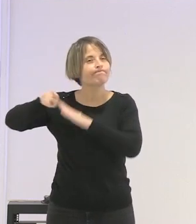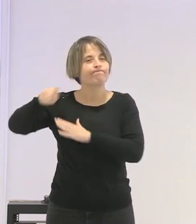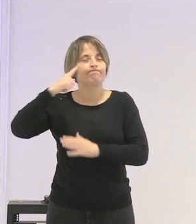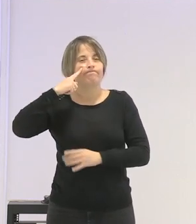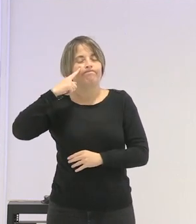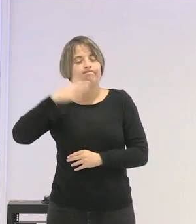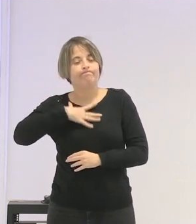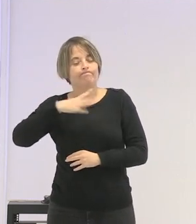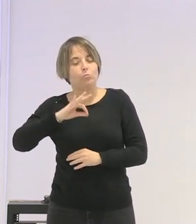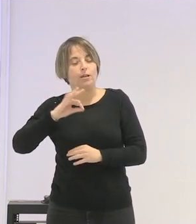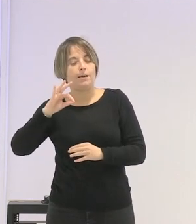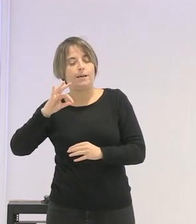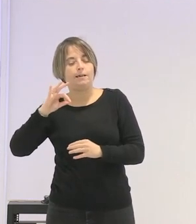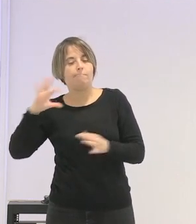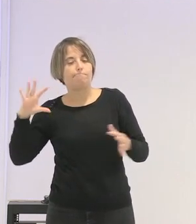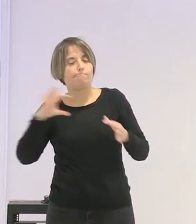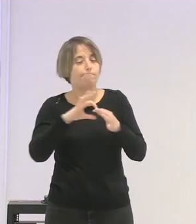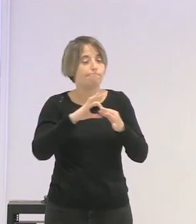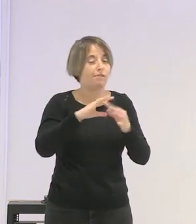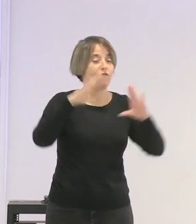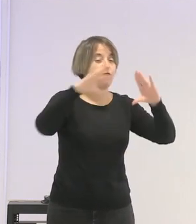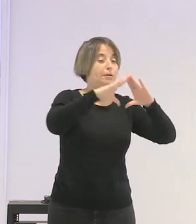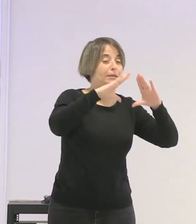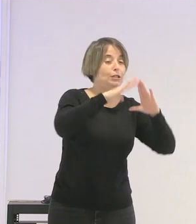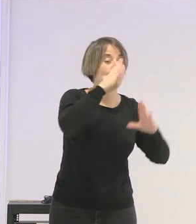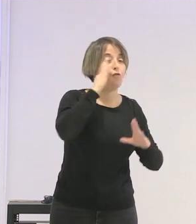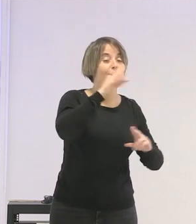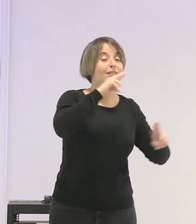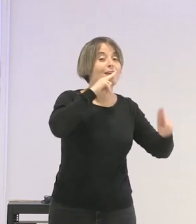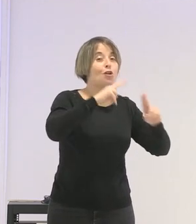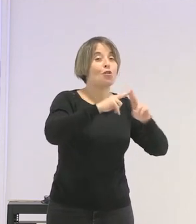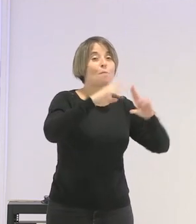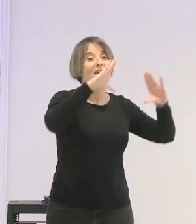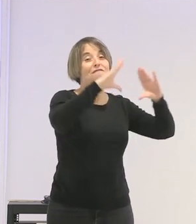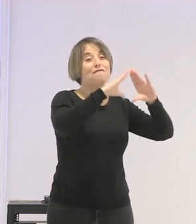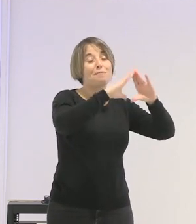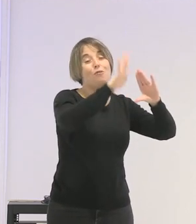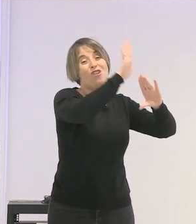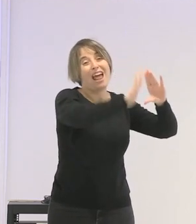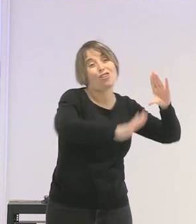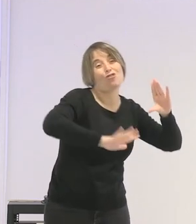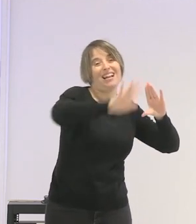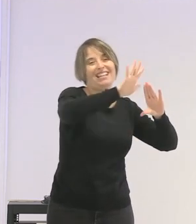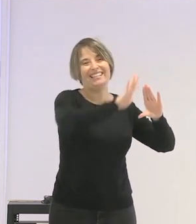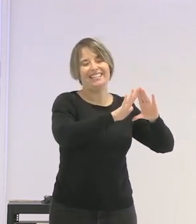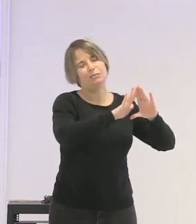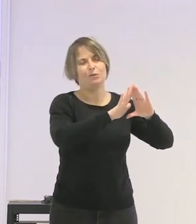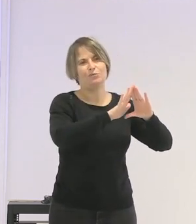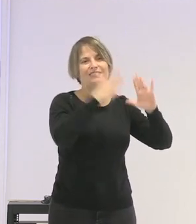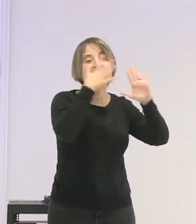algunos sectores del feminismo en Francia. Ella le llama femonacionalismo, sería un poco parecido al homonacionalismo, no exactamente lo